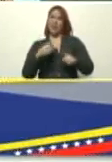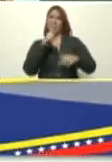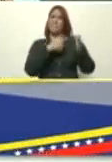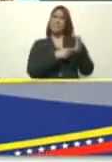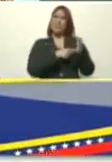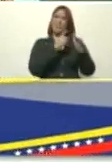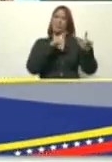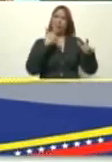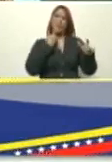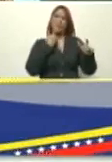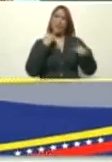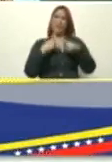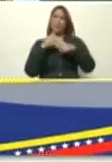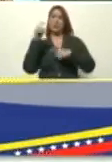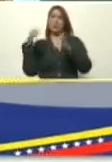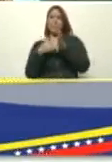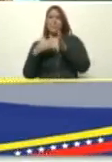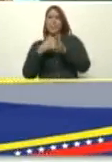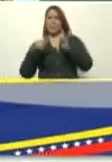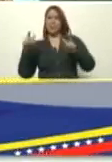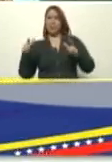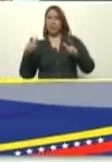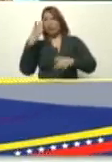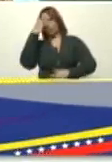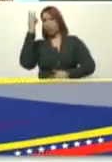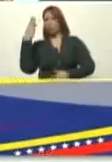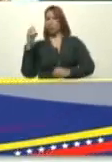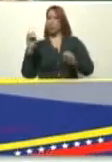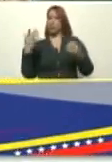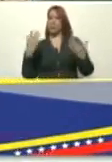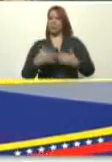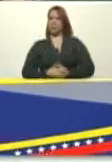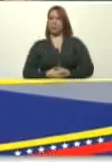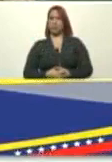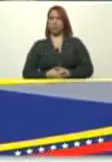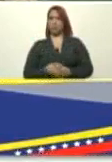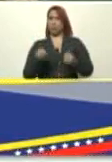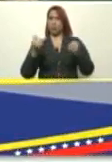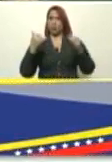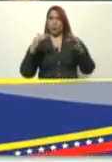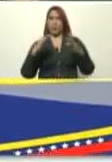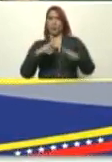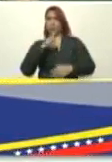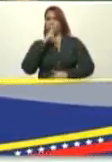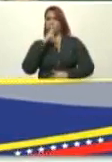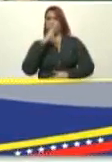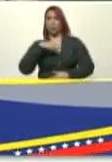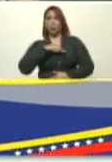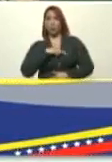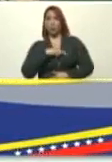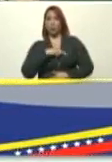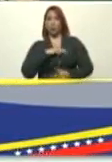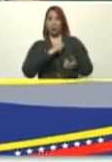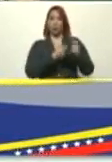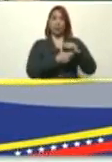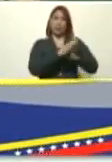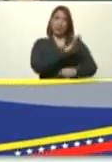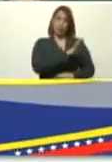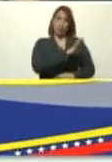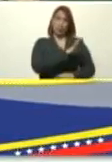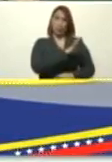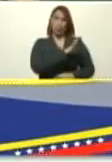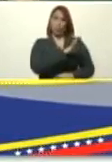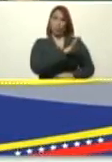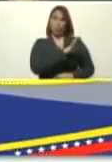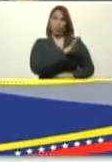100.000 habitantes. Dios nos libre de cifras así. Nosotros pasamos de 5, pa,